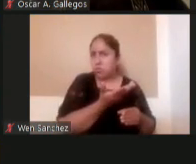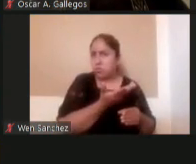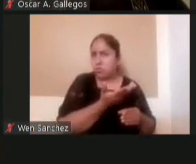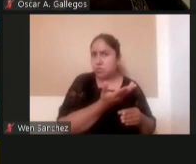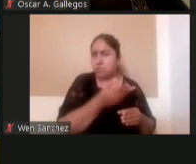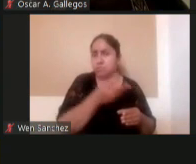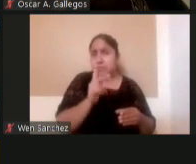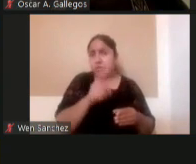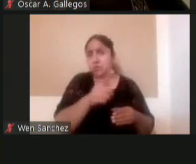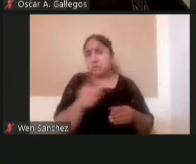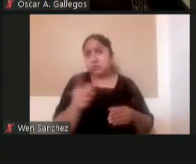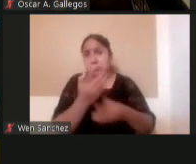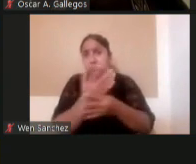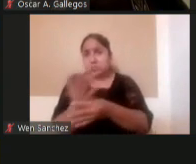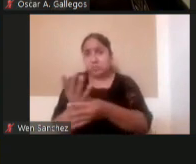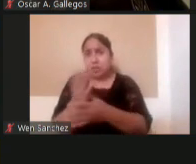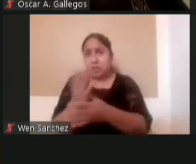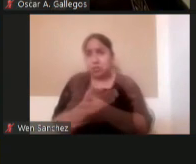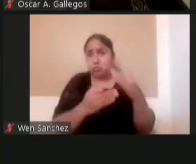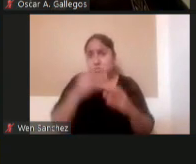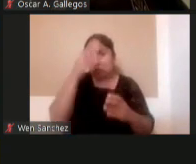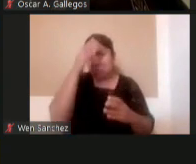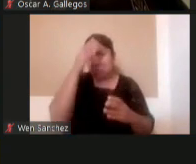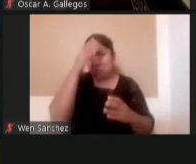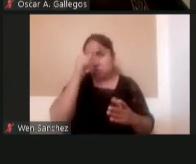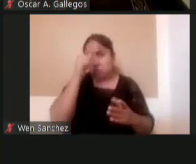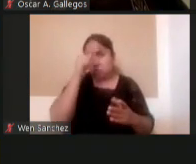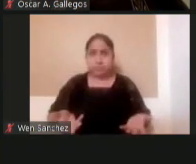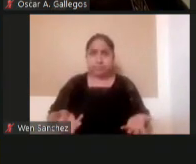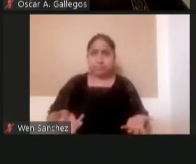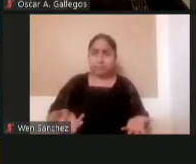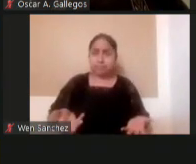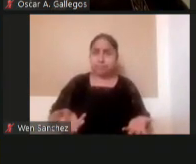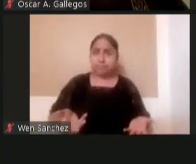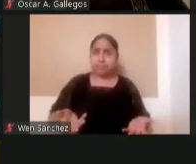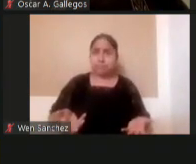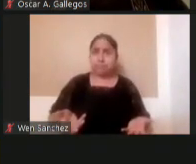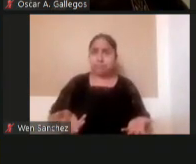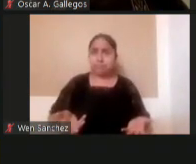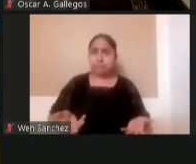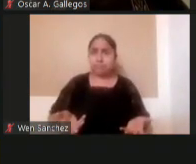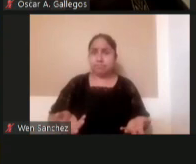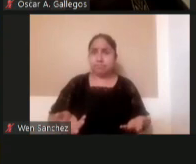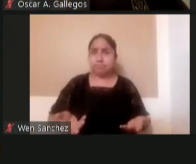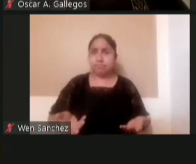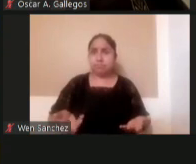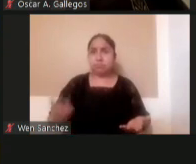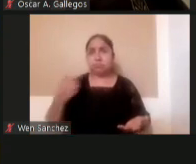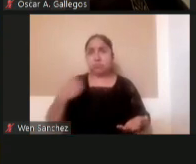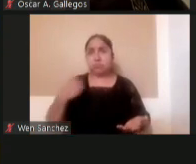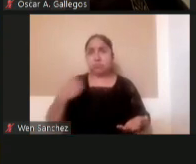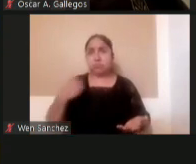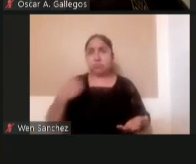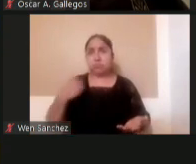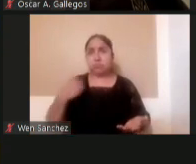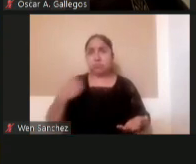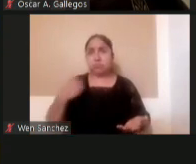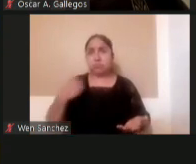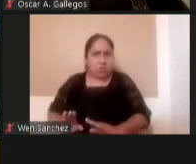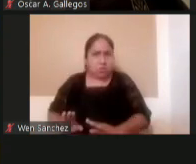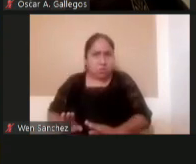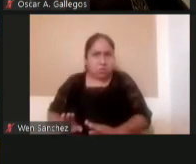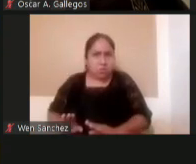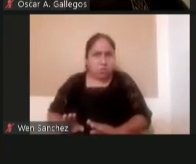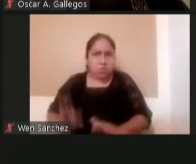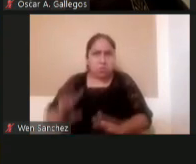reglamento de que el quedarme en la sesión a la hora de la votación, si me abstengo, se va como voto en contra. No estoy